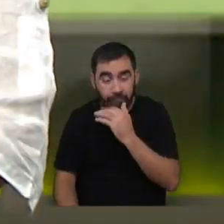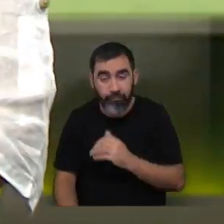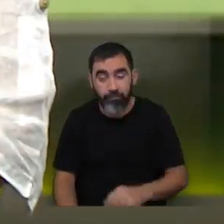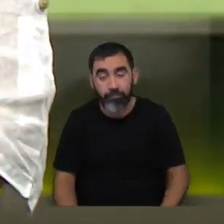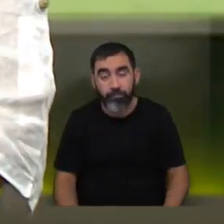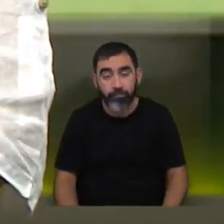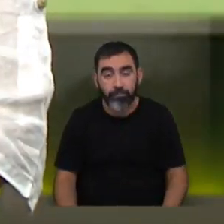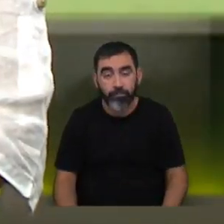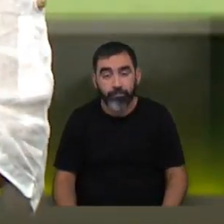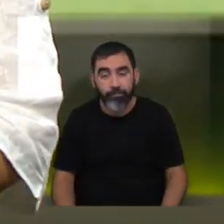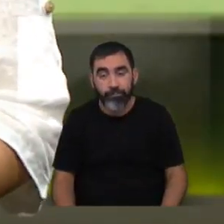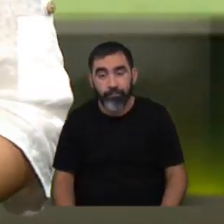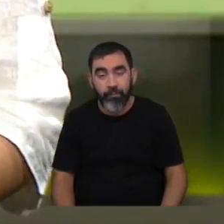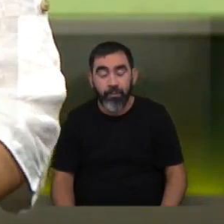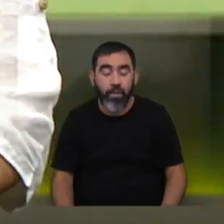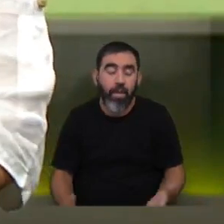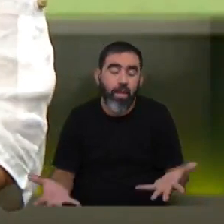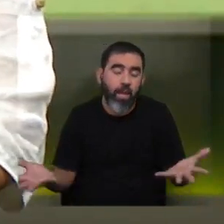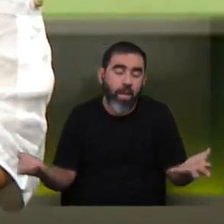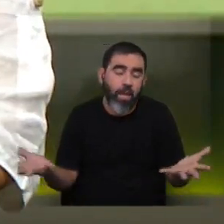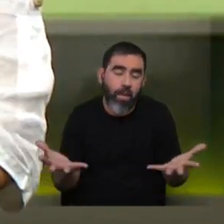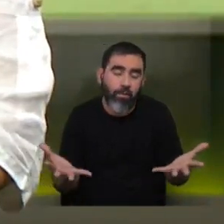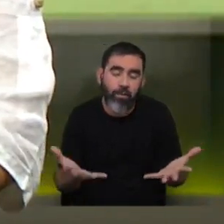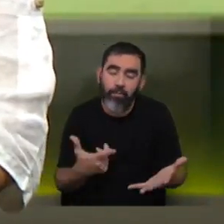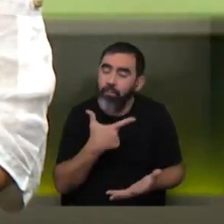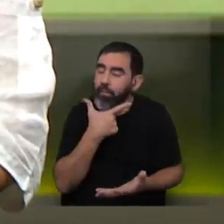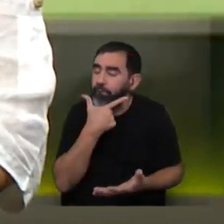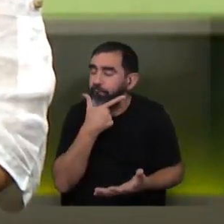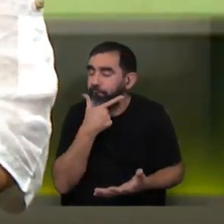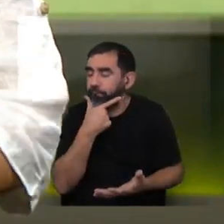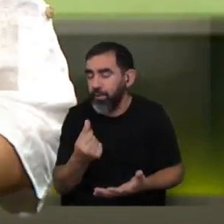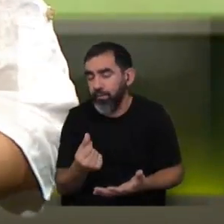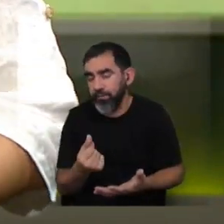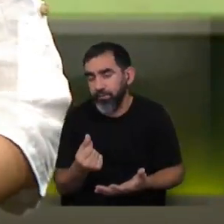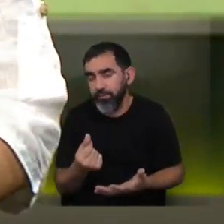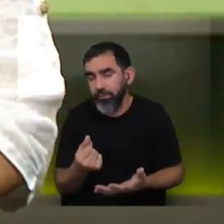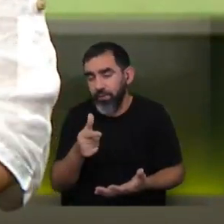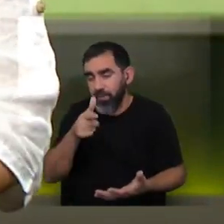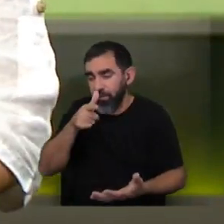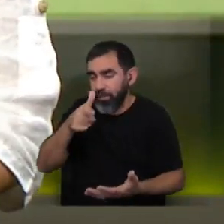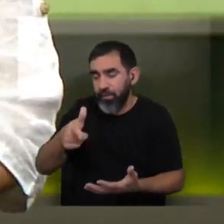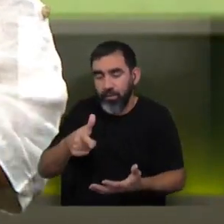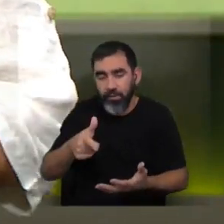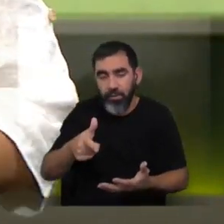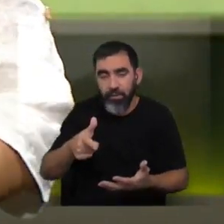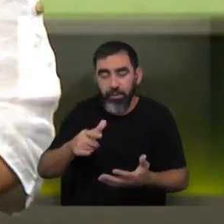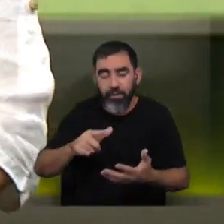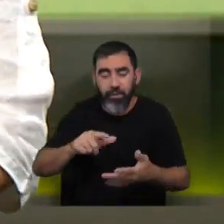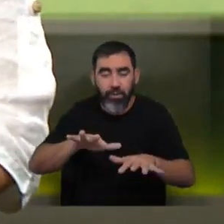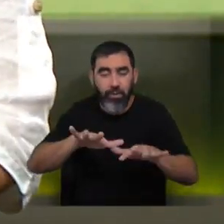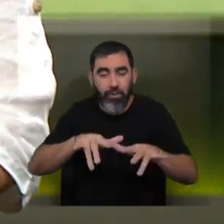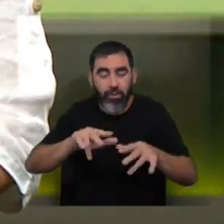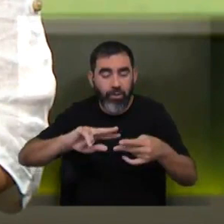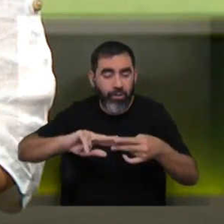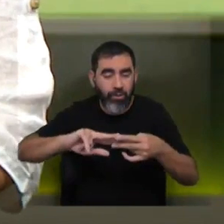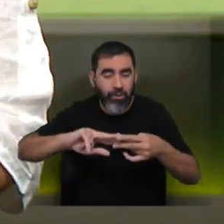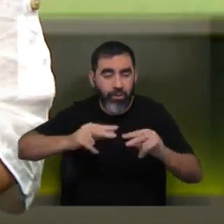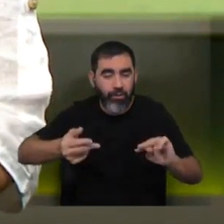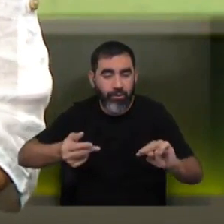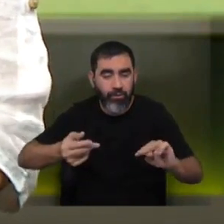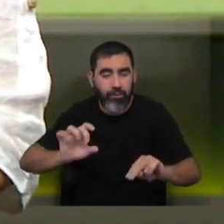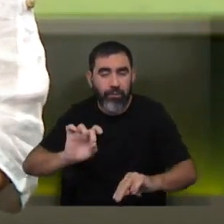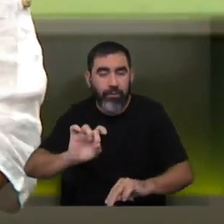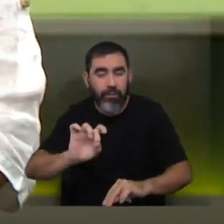genético, y hoy en día eso es impensable. Hoy en día se puede secuenciar un genoma entero en